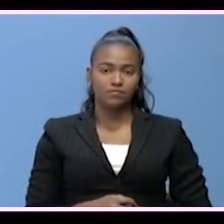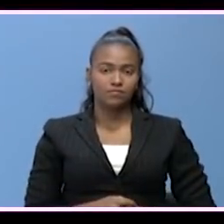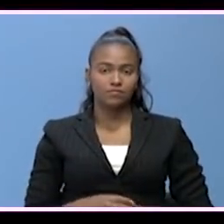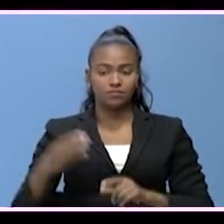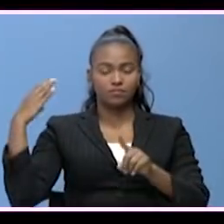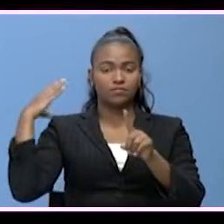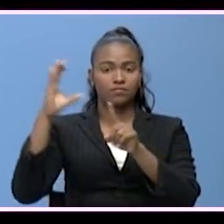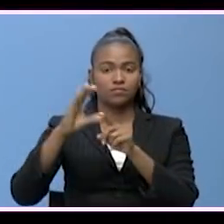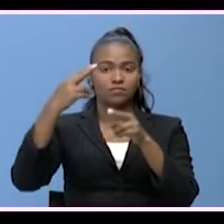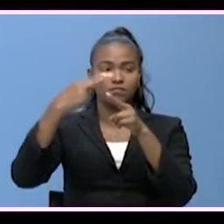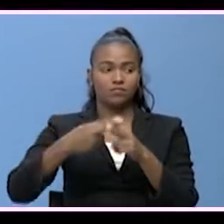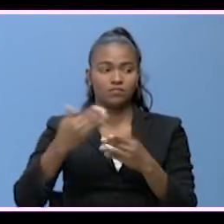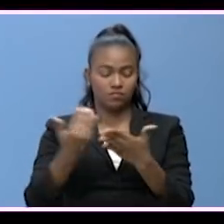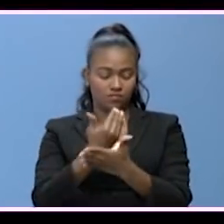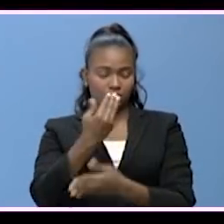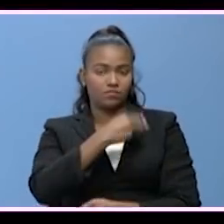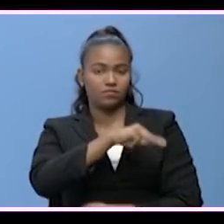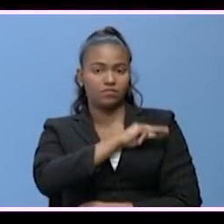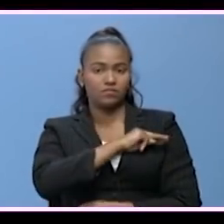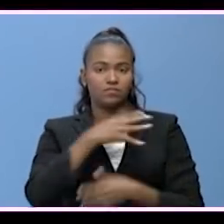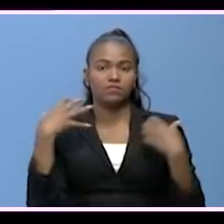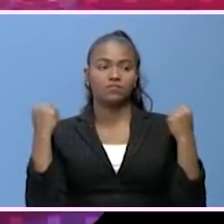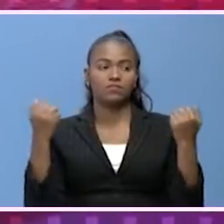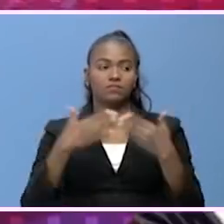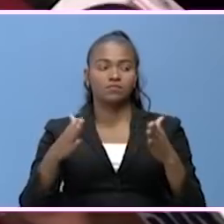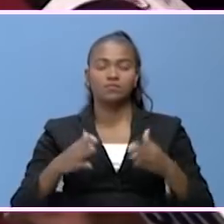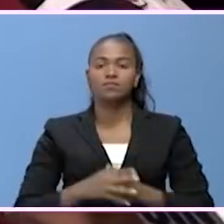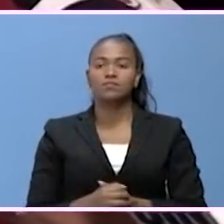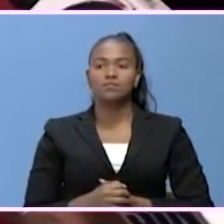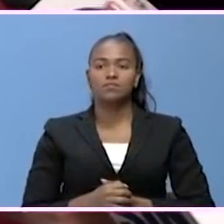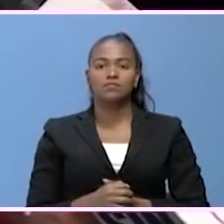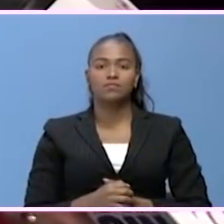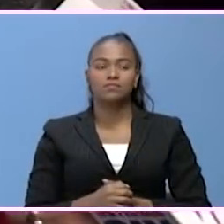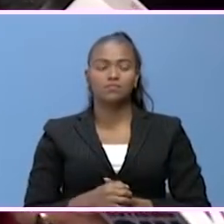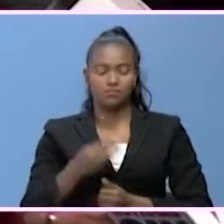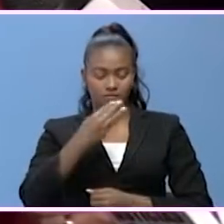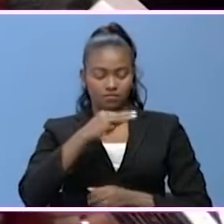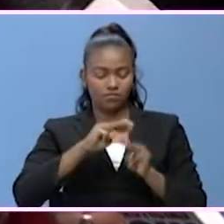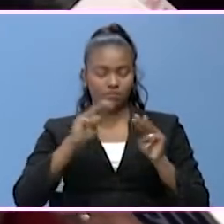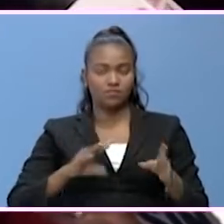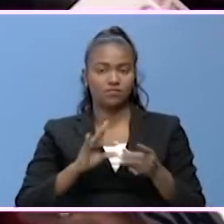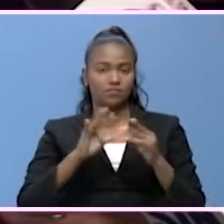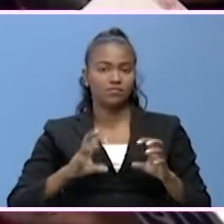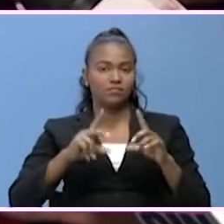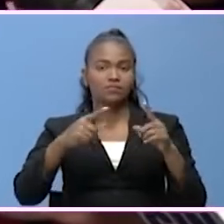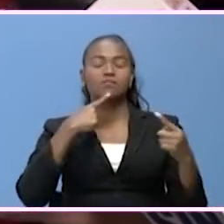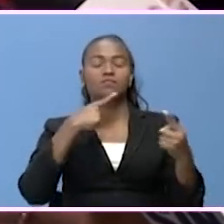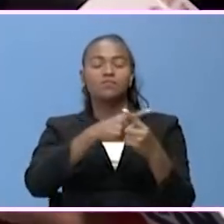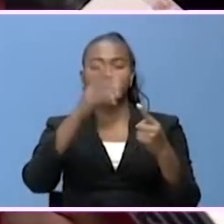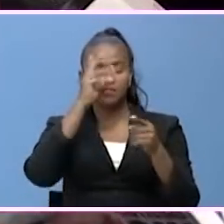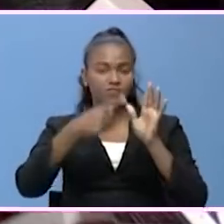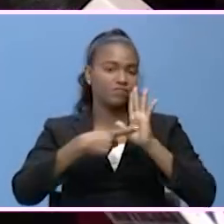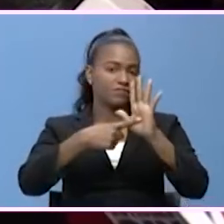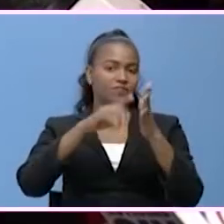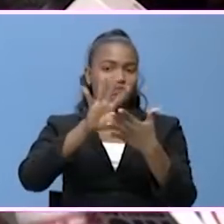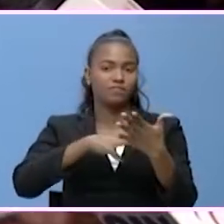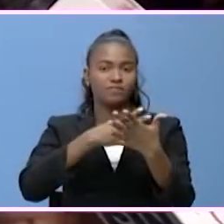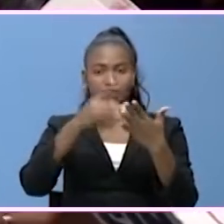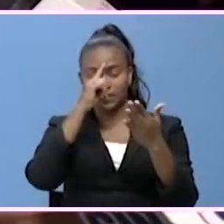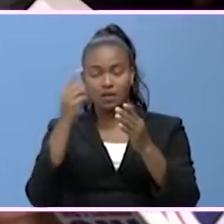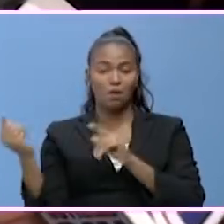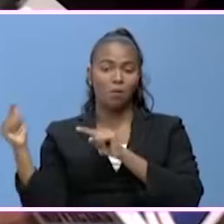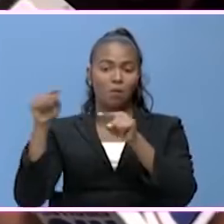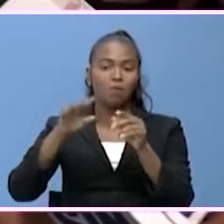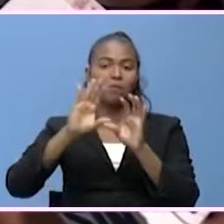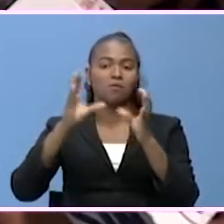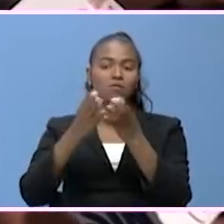Nombra nuevo ministro de Salud Pública. Ministro de Educación anuncia que se presentará el cronograma de regreso